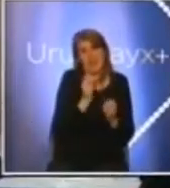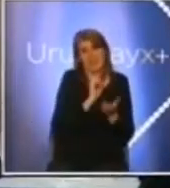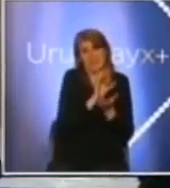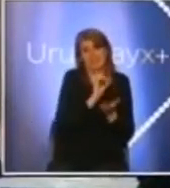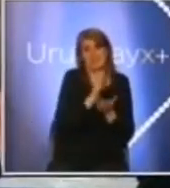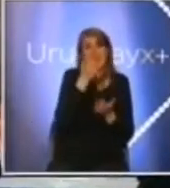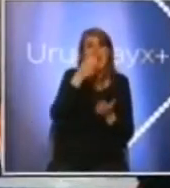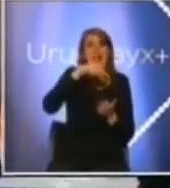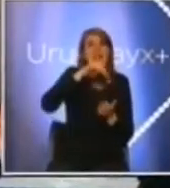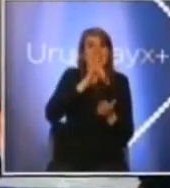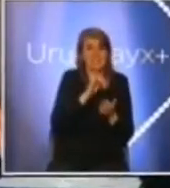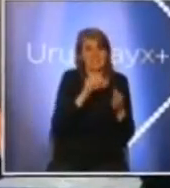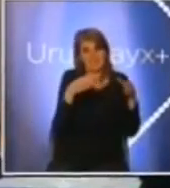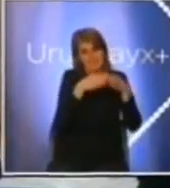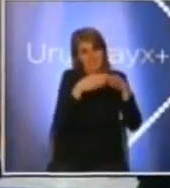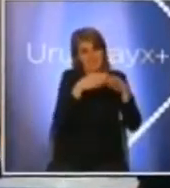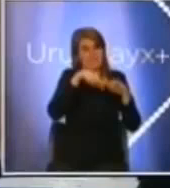ANI, Danilo,